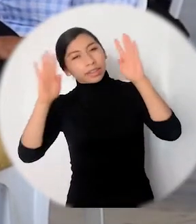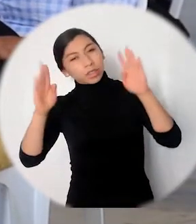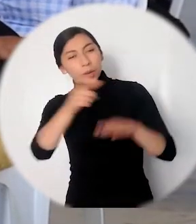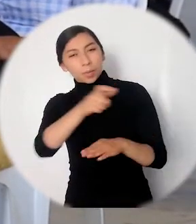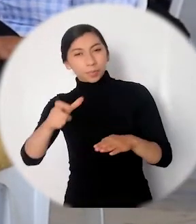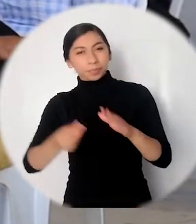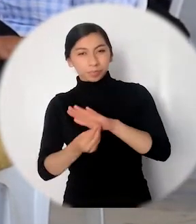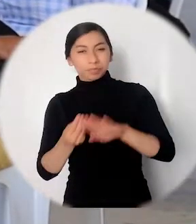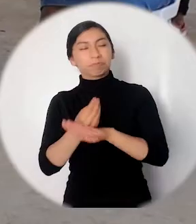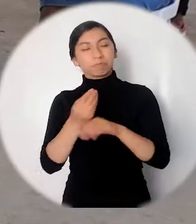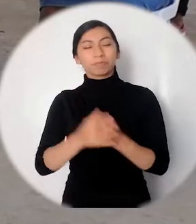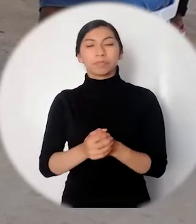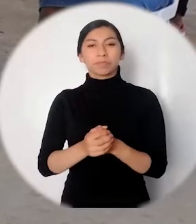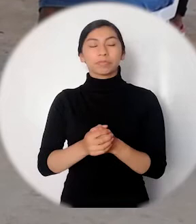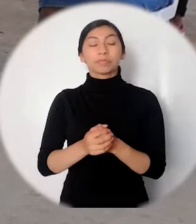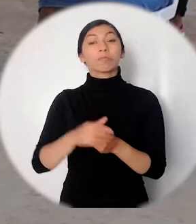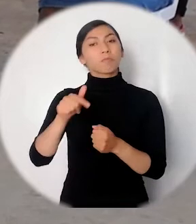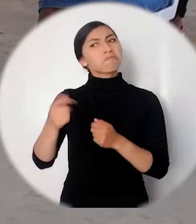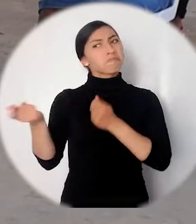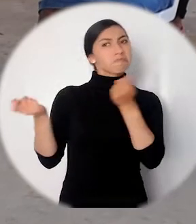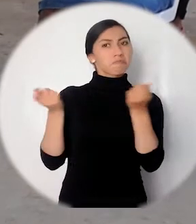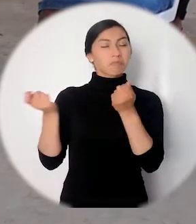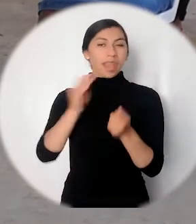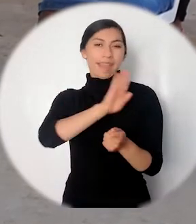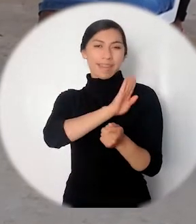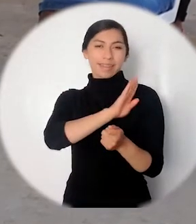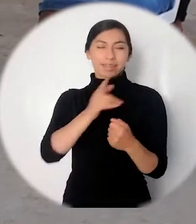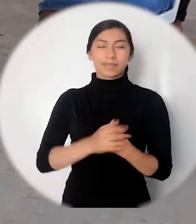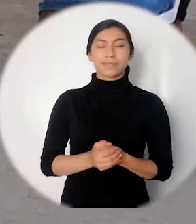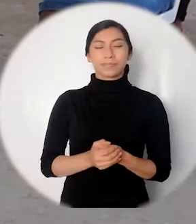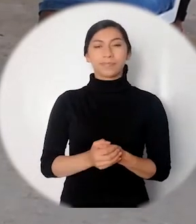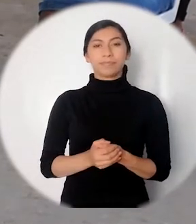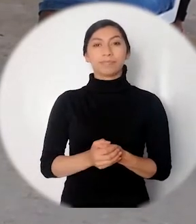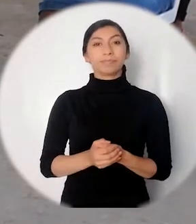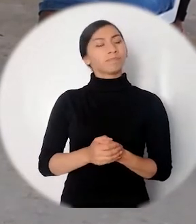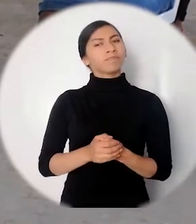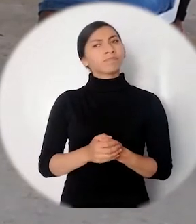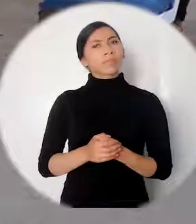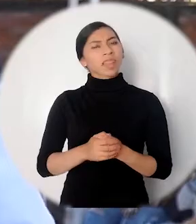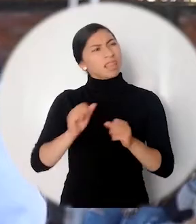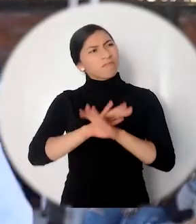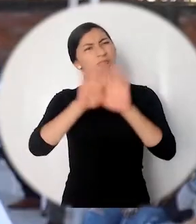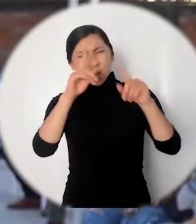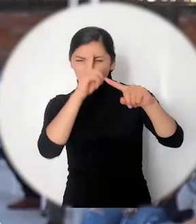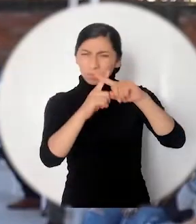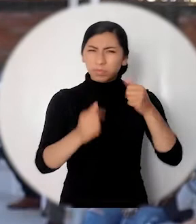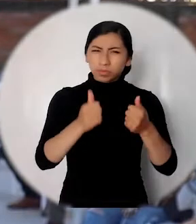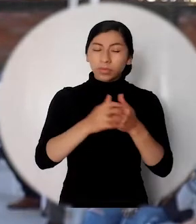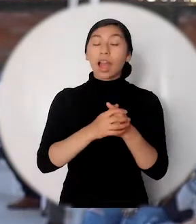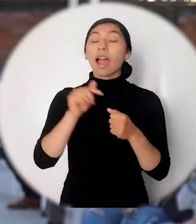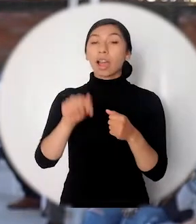atención presencial por parte de la Unidad para las Víctimas en coordinación con la administración municipal. La idea es que este gran equipo